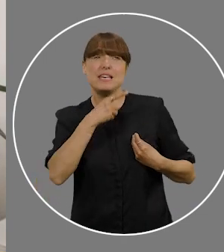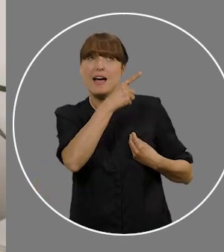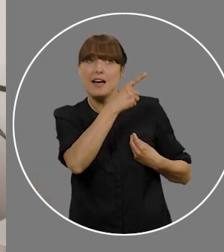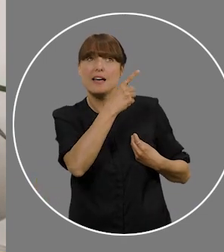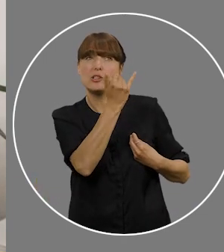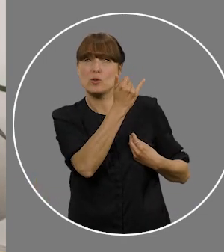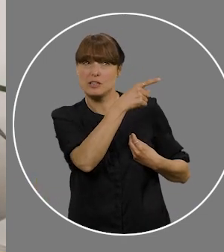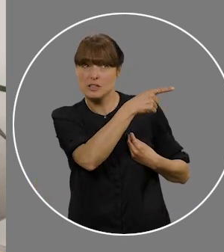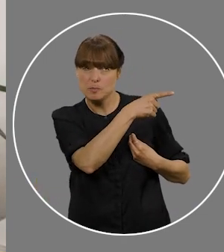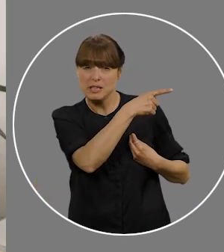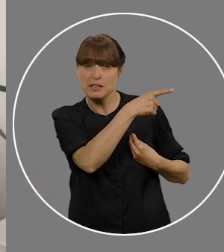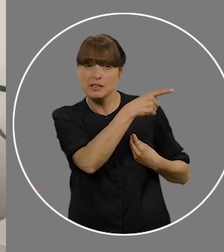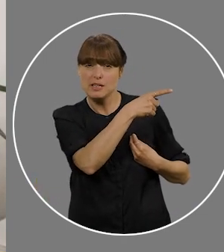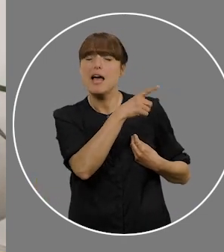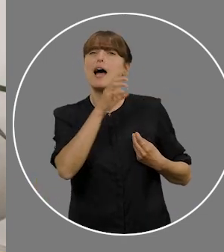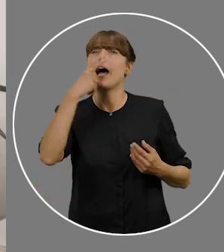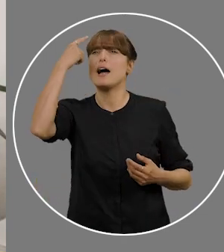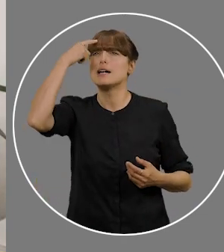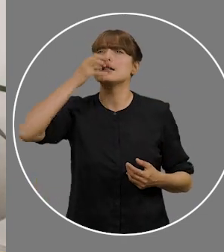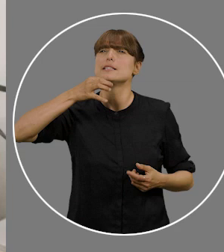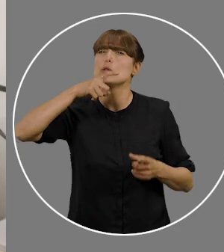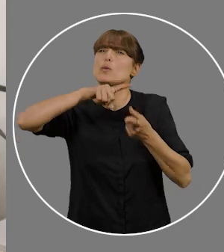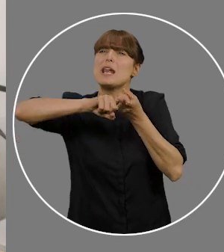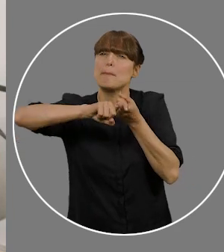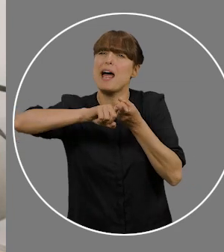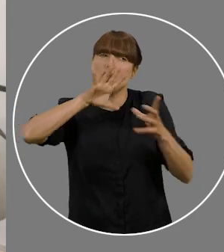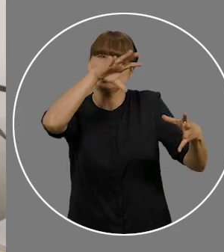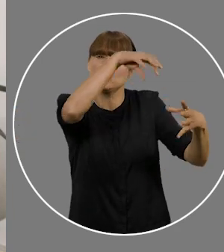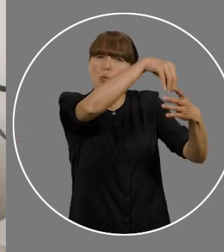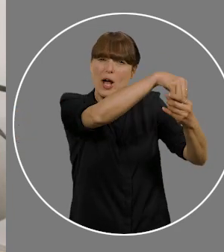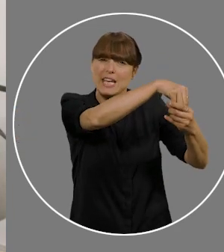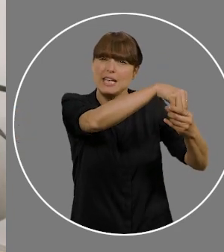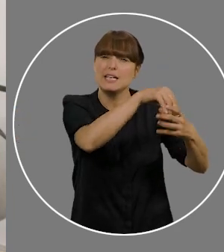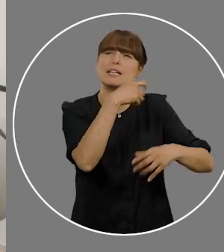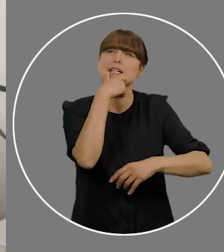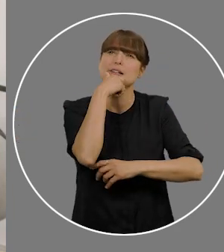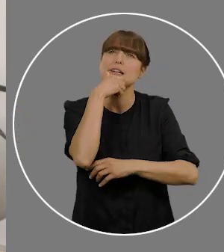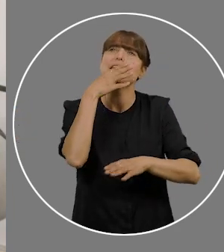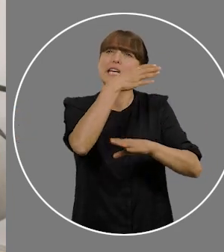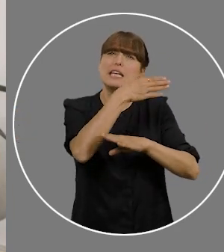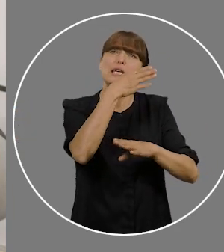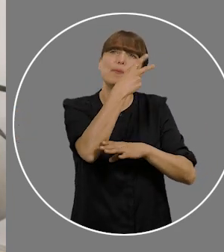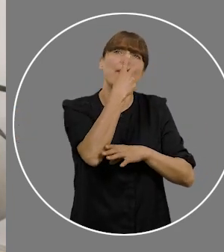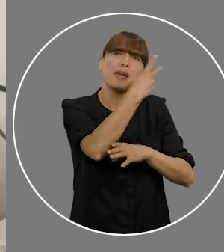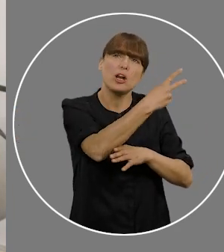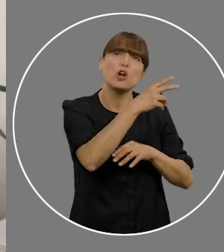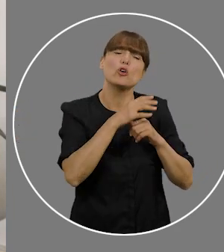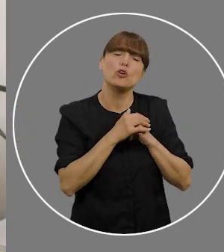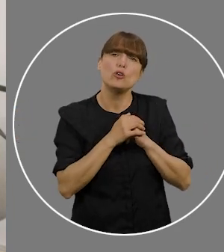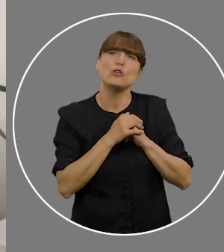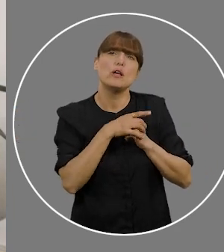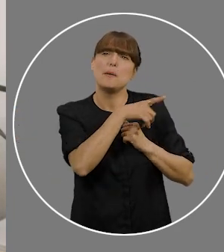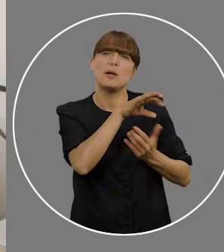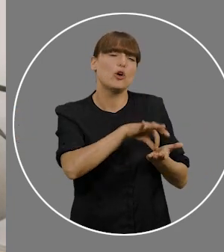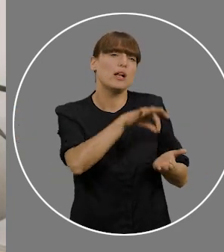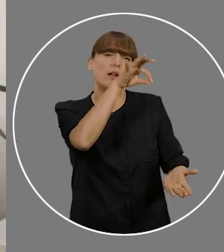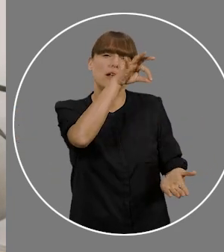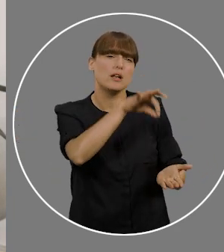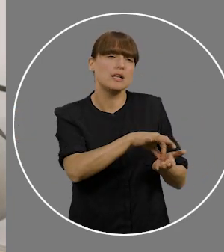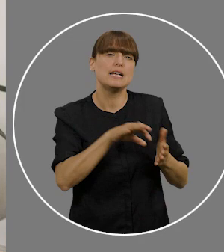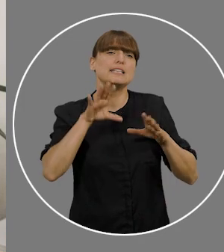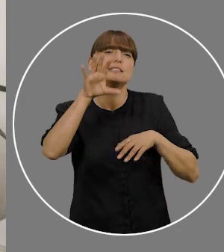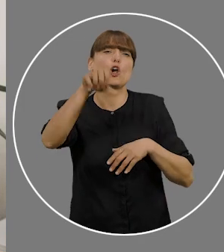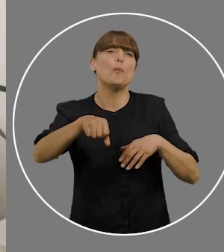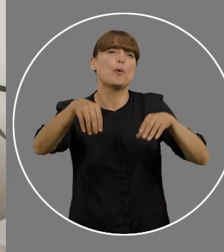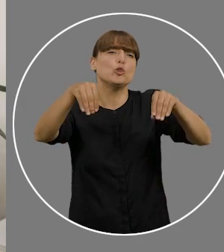madre vivía, ya le digo, sí, tuve a un hermano. Pero no vino a verlo. Pero sí, claro que sí,